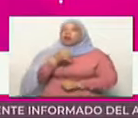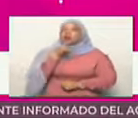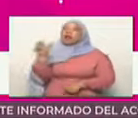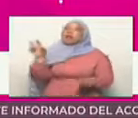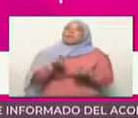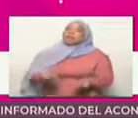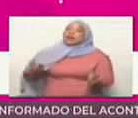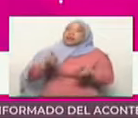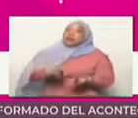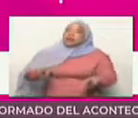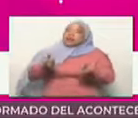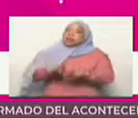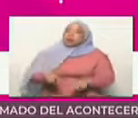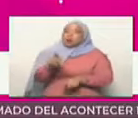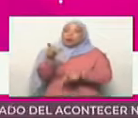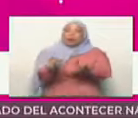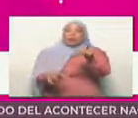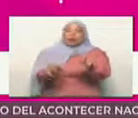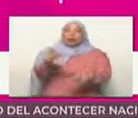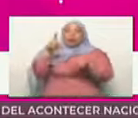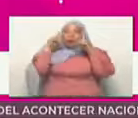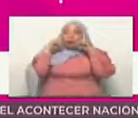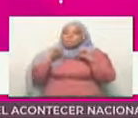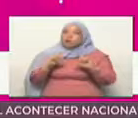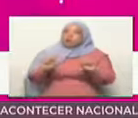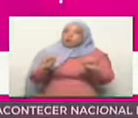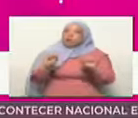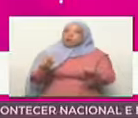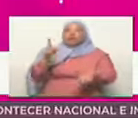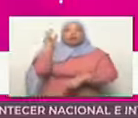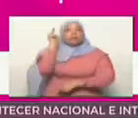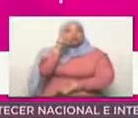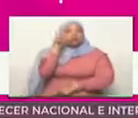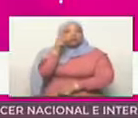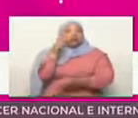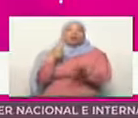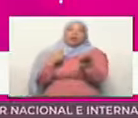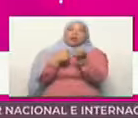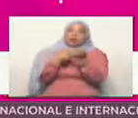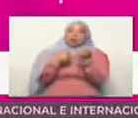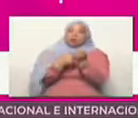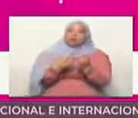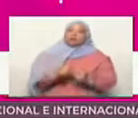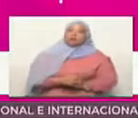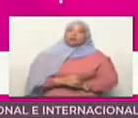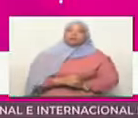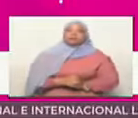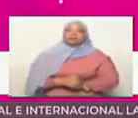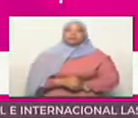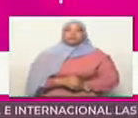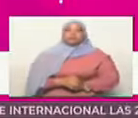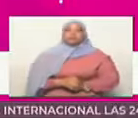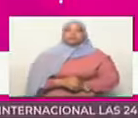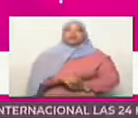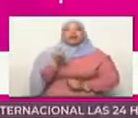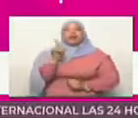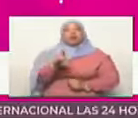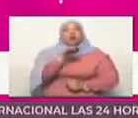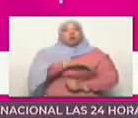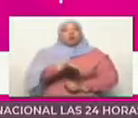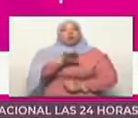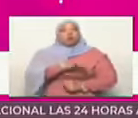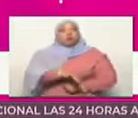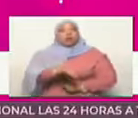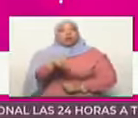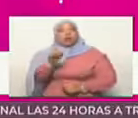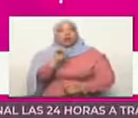investigadores que trabajan aquí, incluyendo los profesores que tenemos aquí presentes. Y tiene un impacto social muy